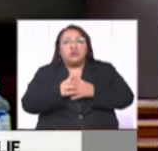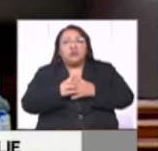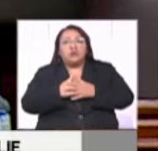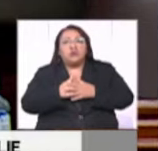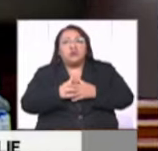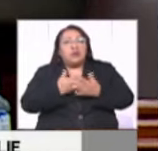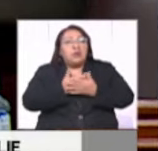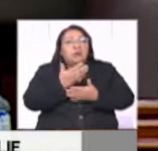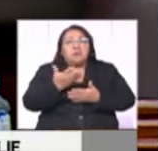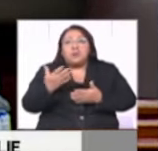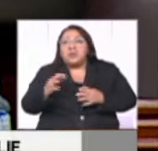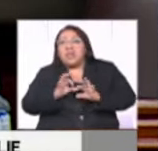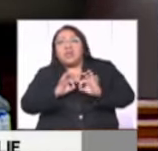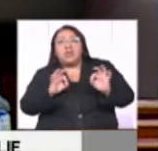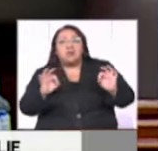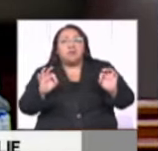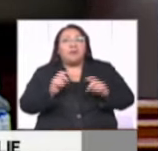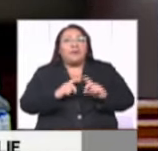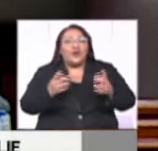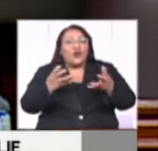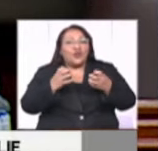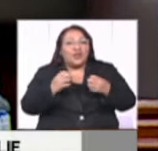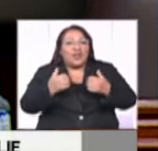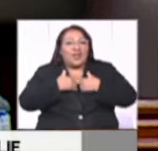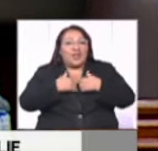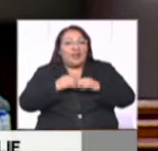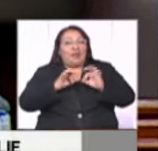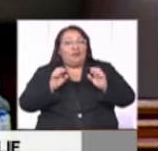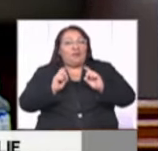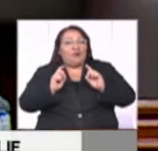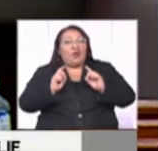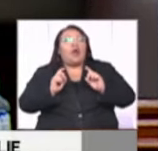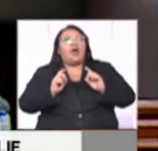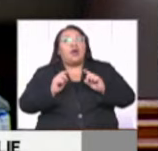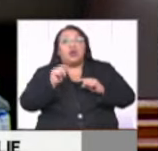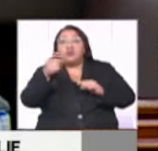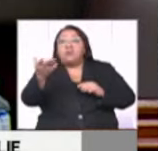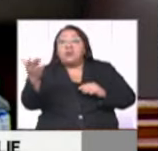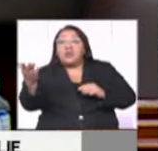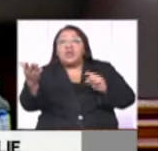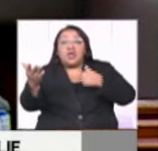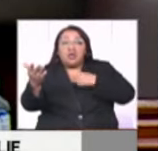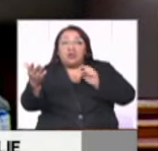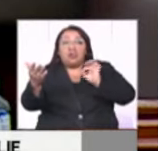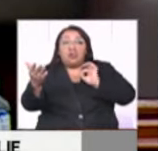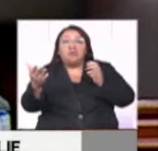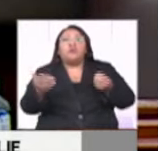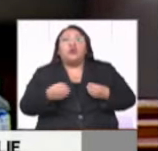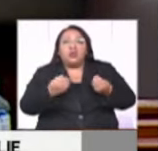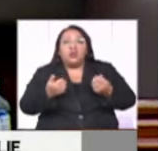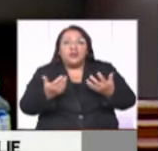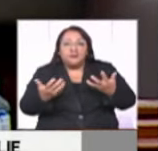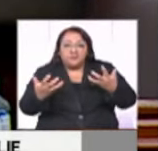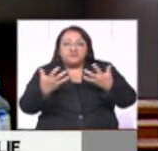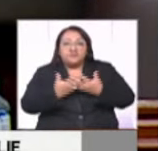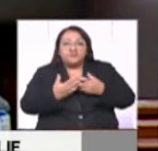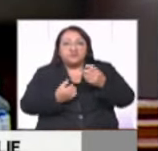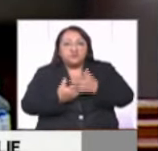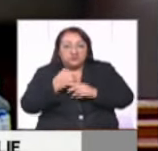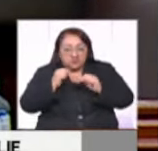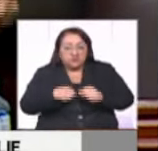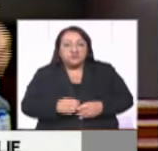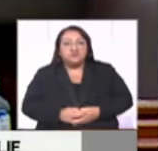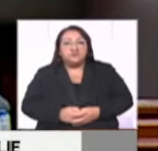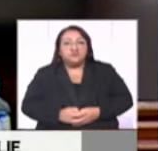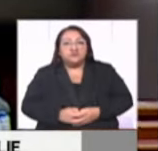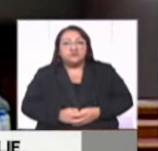a todos les exigen transparencia, pero no quieren ser transparentes con los ingresos que tienen. Por eso hay que estar con la modernidad, hay que